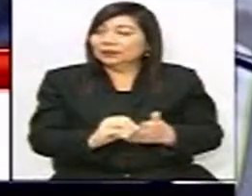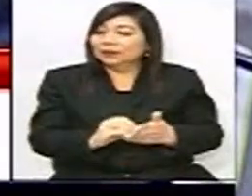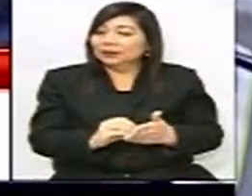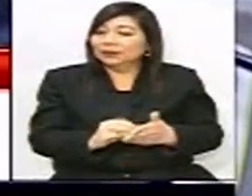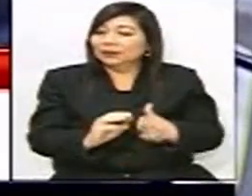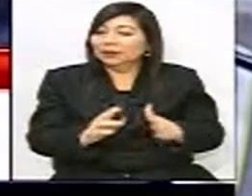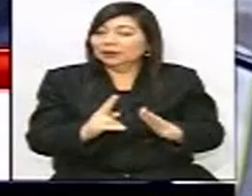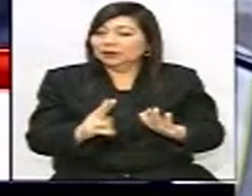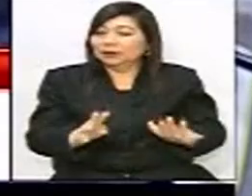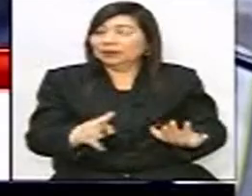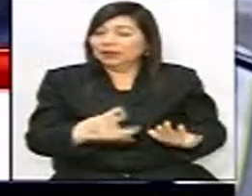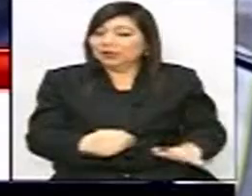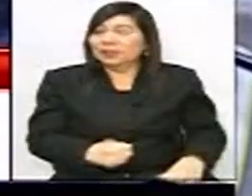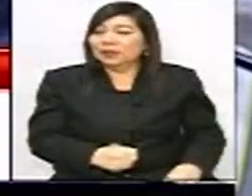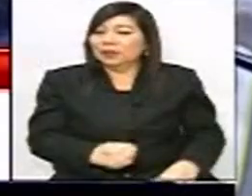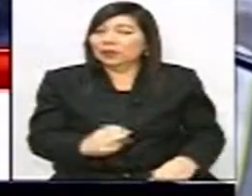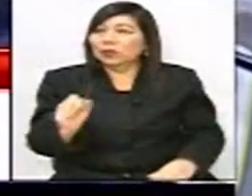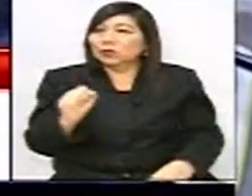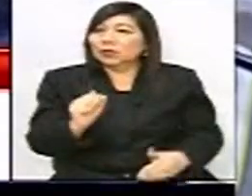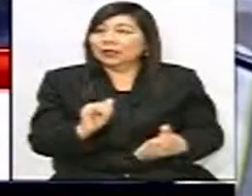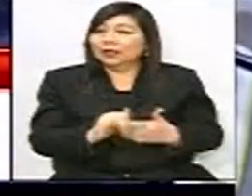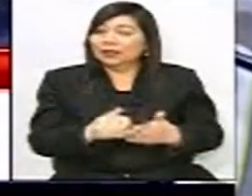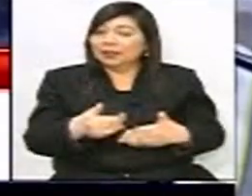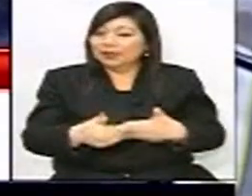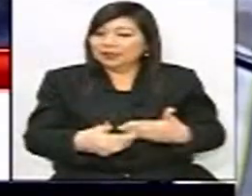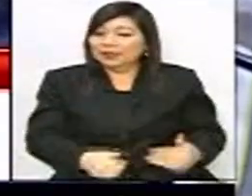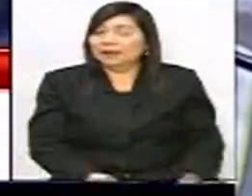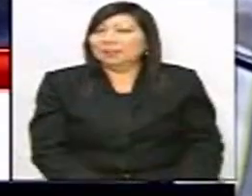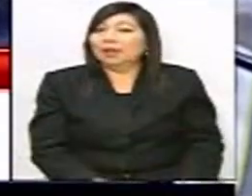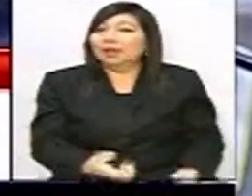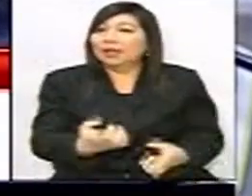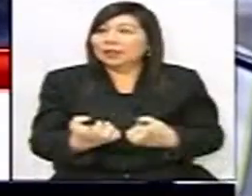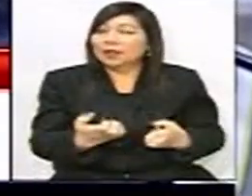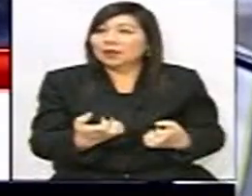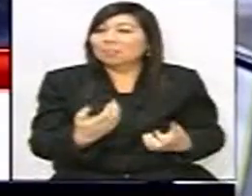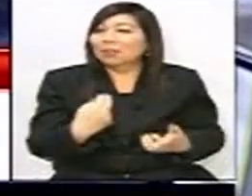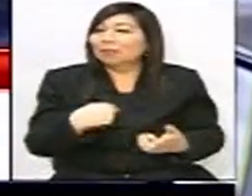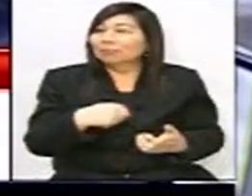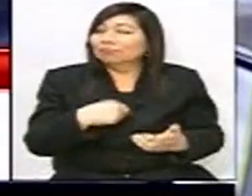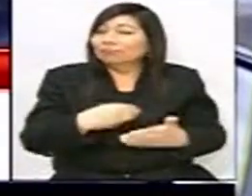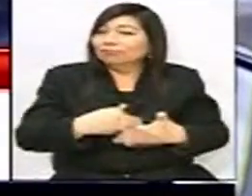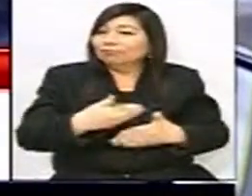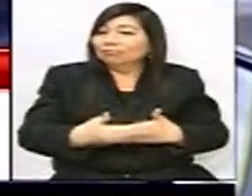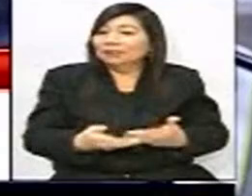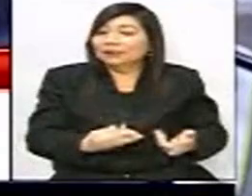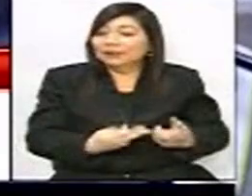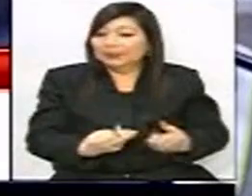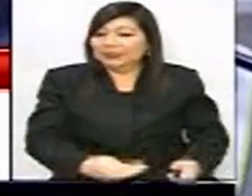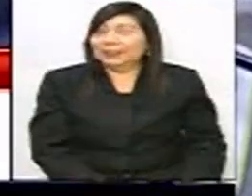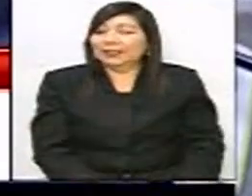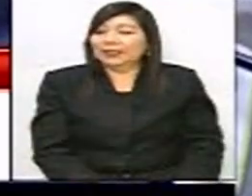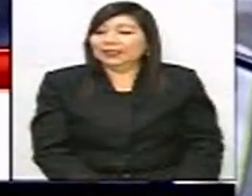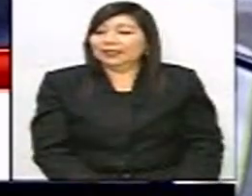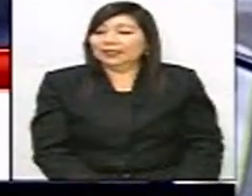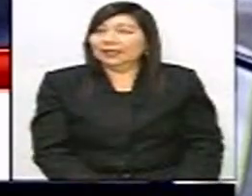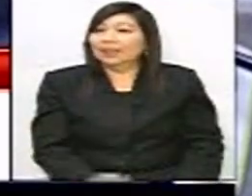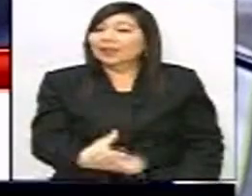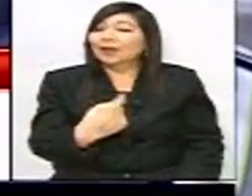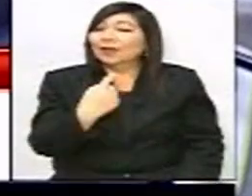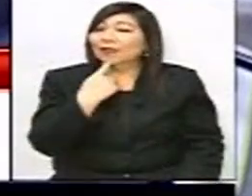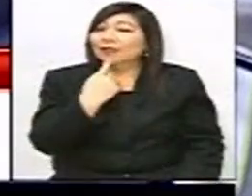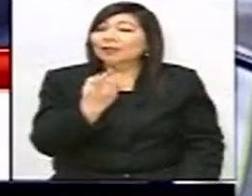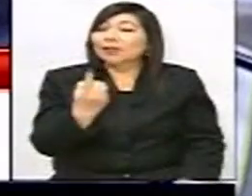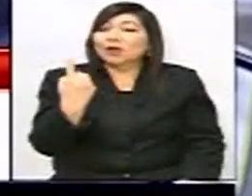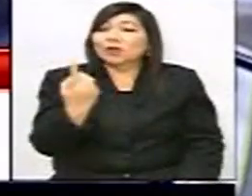buses a 17 o 19 soles, tenía que pasar por Economía, y nosotros la pasamos, la regularizamos. Y quiero agregar